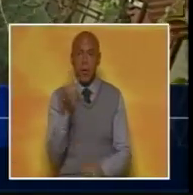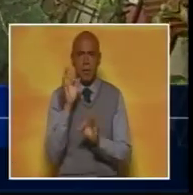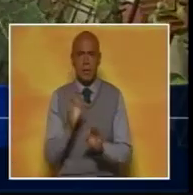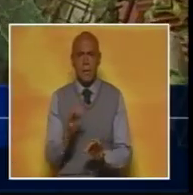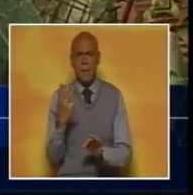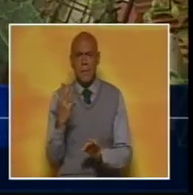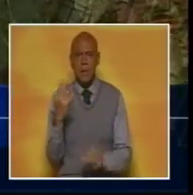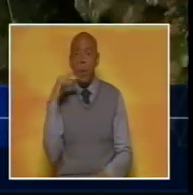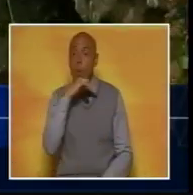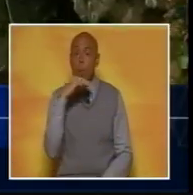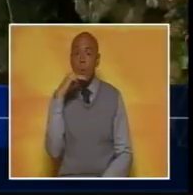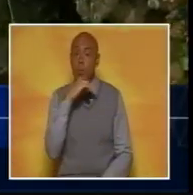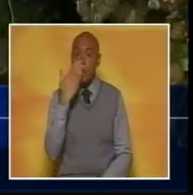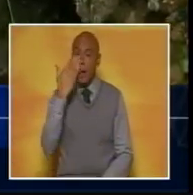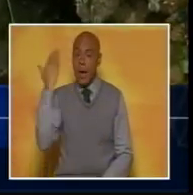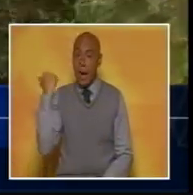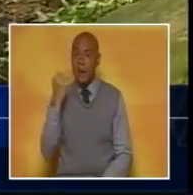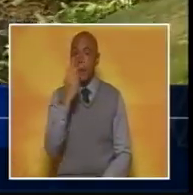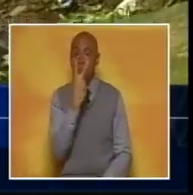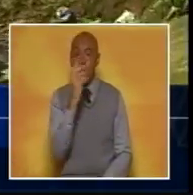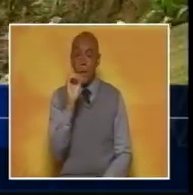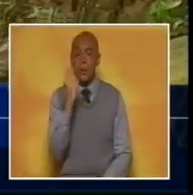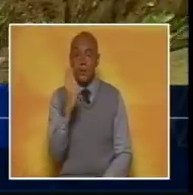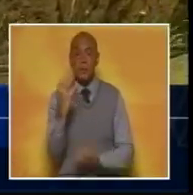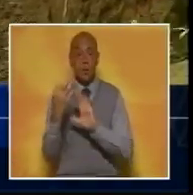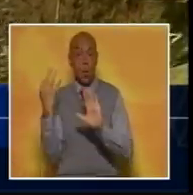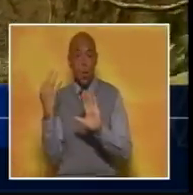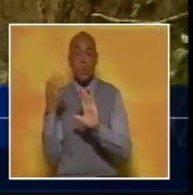de octubre de 2018, desde que